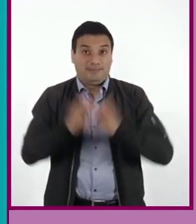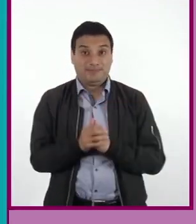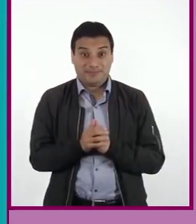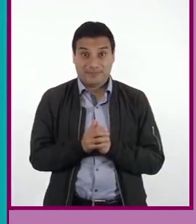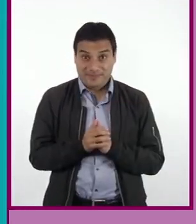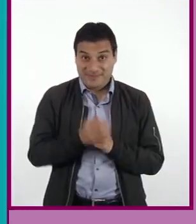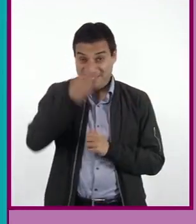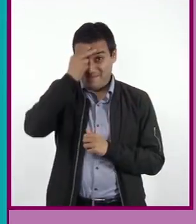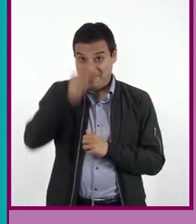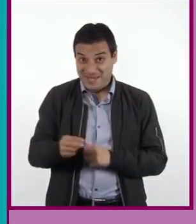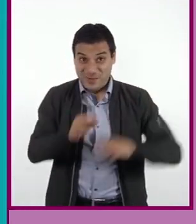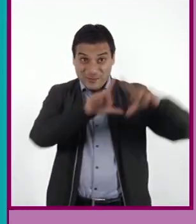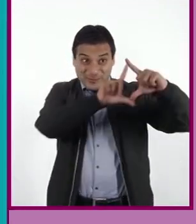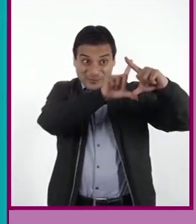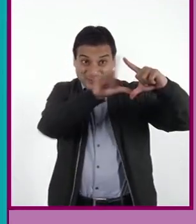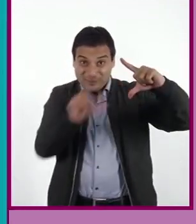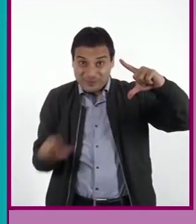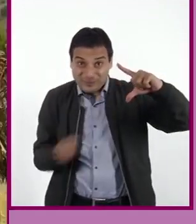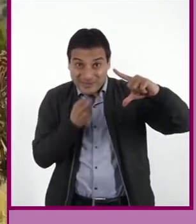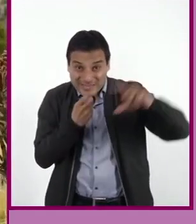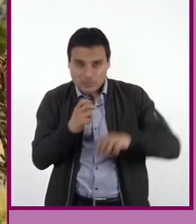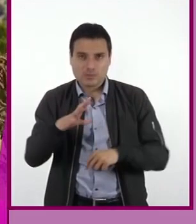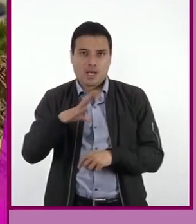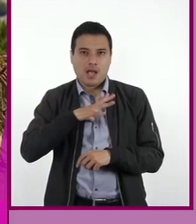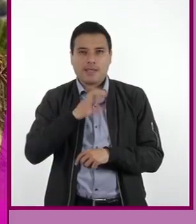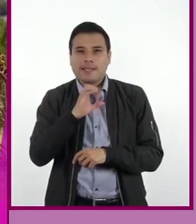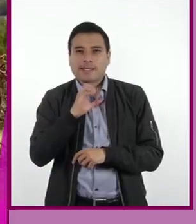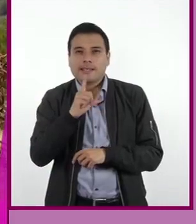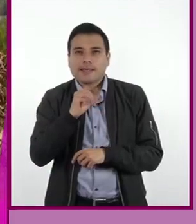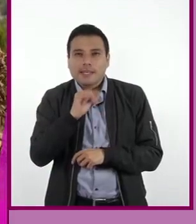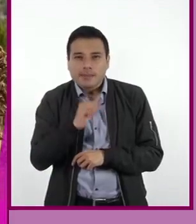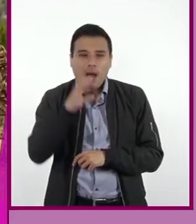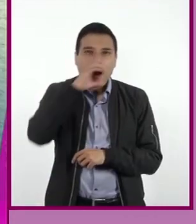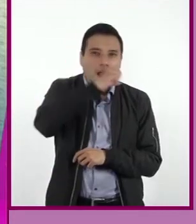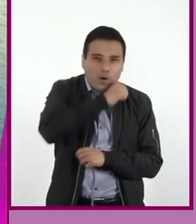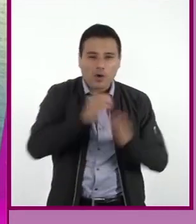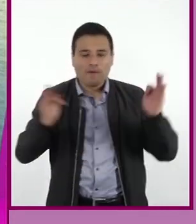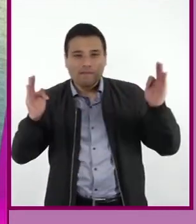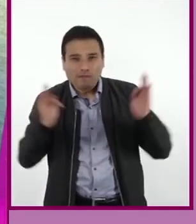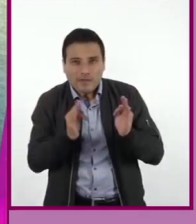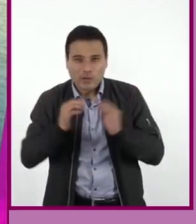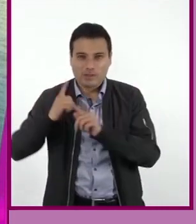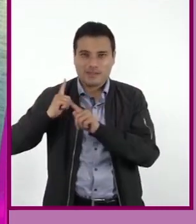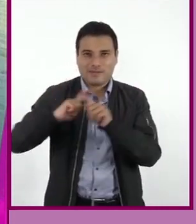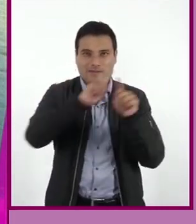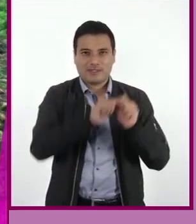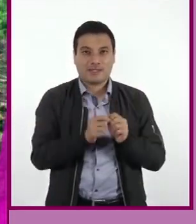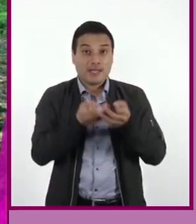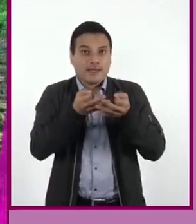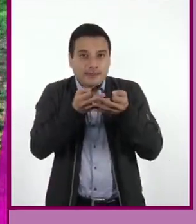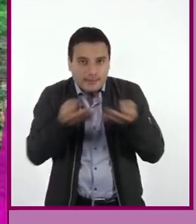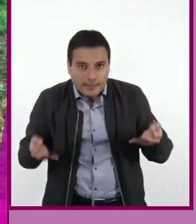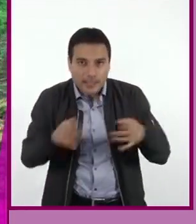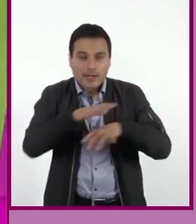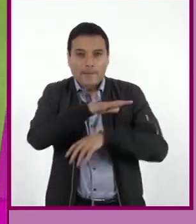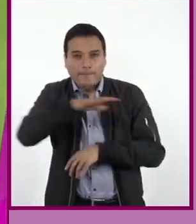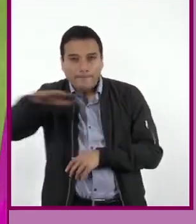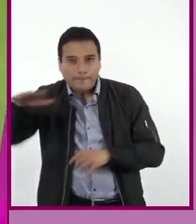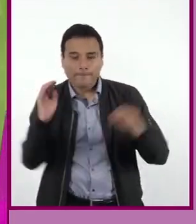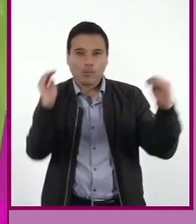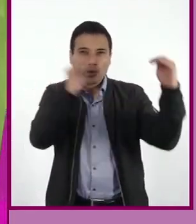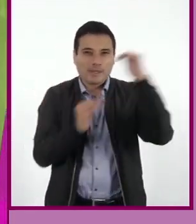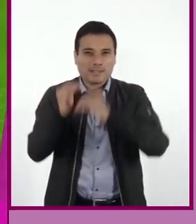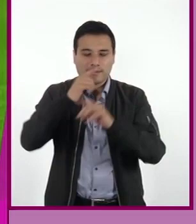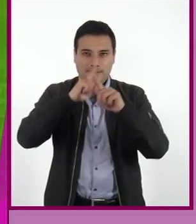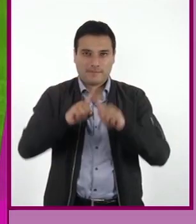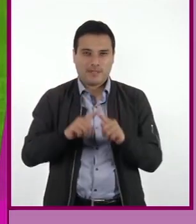ubicación geográfica, posee una amplia variedad de climas y de relieves terrestres, los cuales favorecen la existencia de una amplia variedad